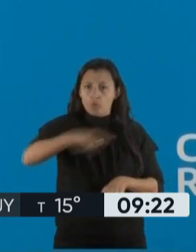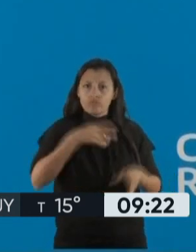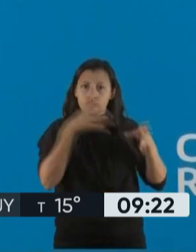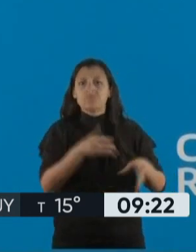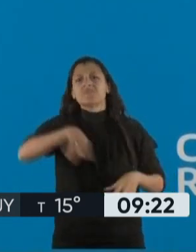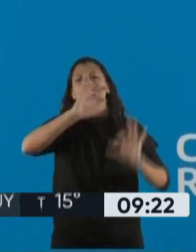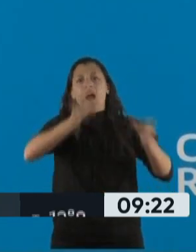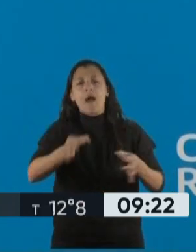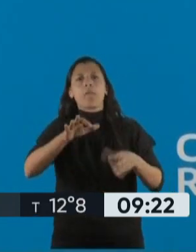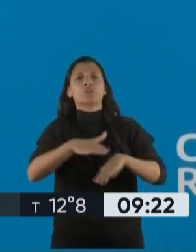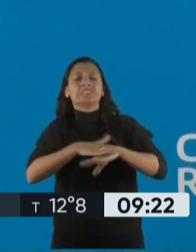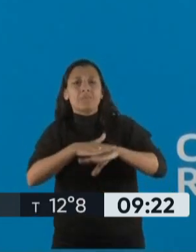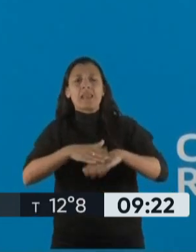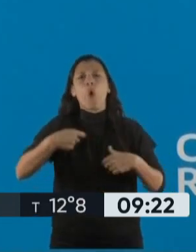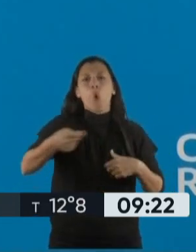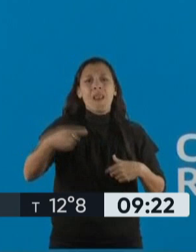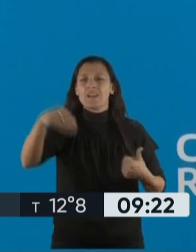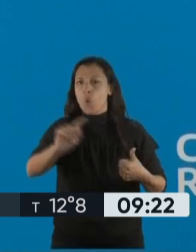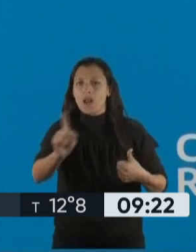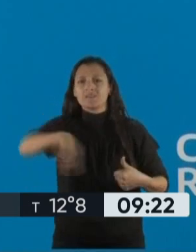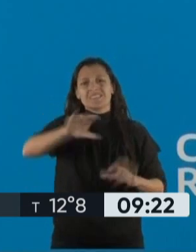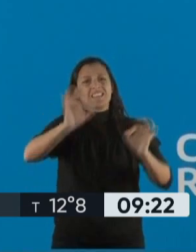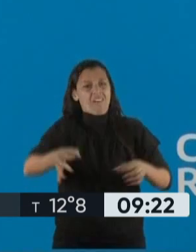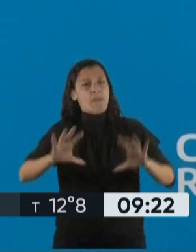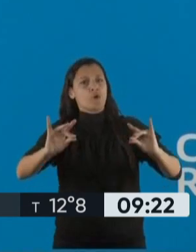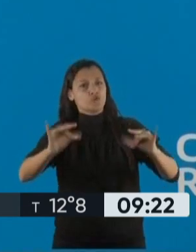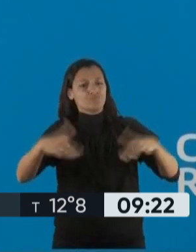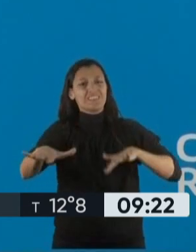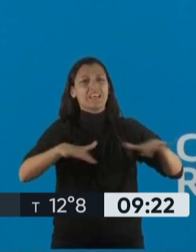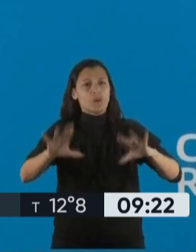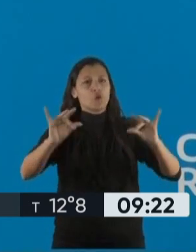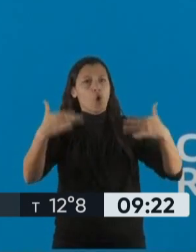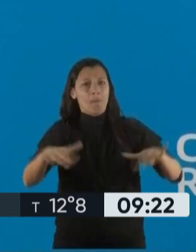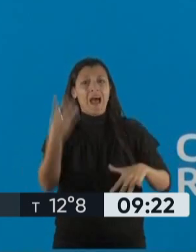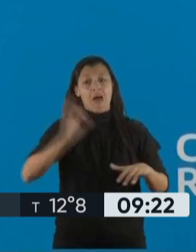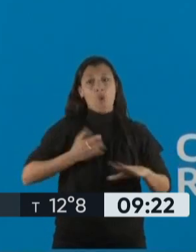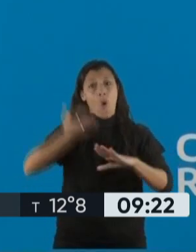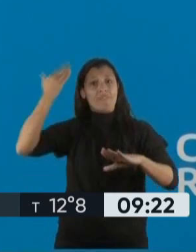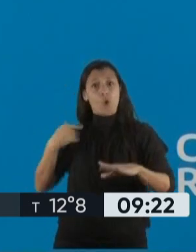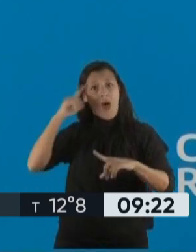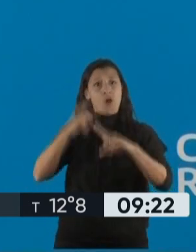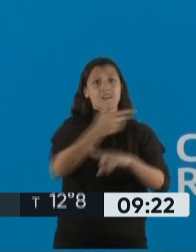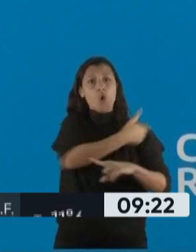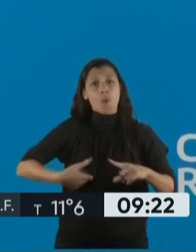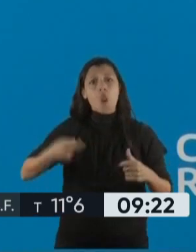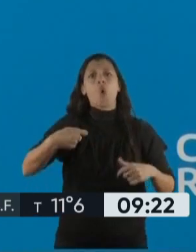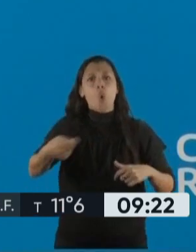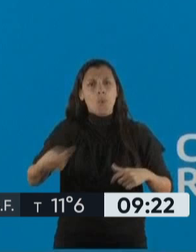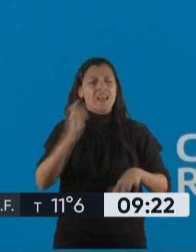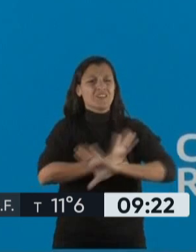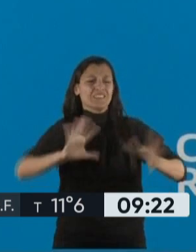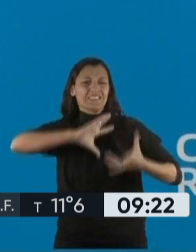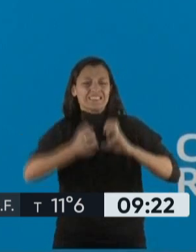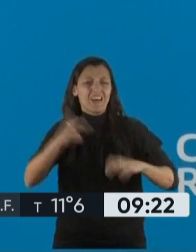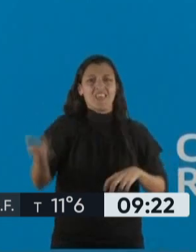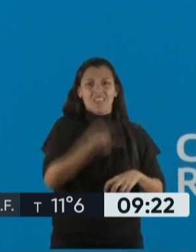no alcanza para vivir? Sí, por supuesto. Estamos viniendo de una situación de 4 años en los cuales la jubilación realmente perdió muchísimo,